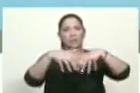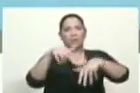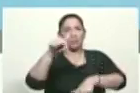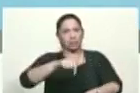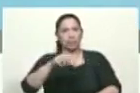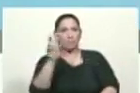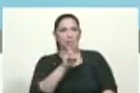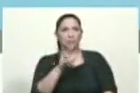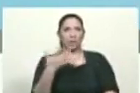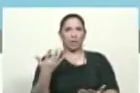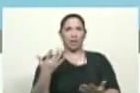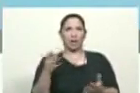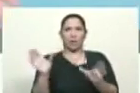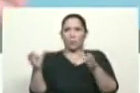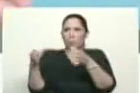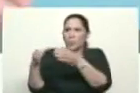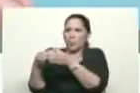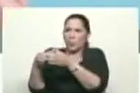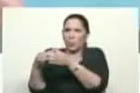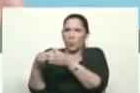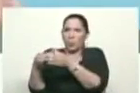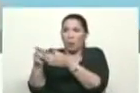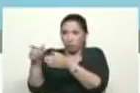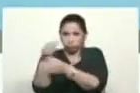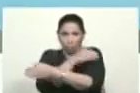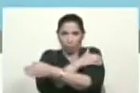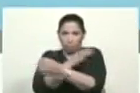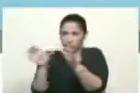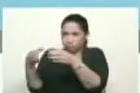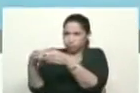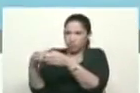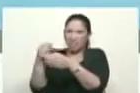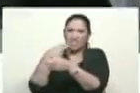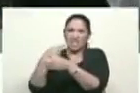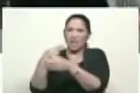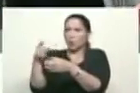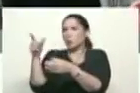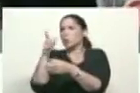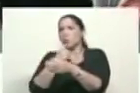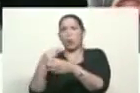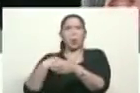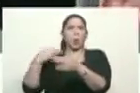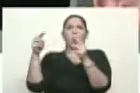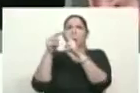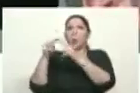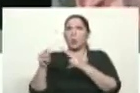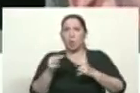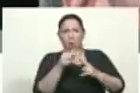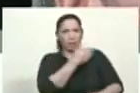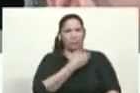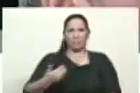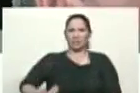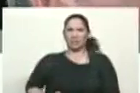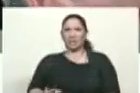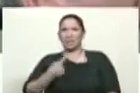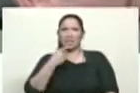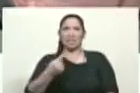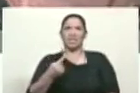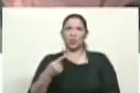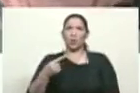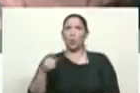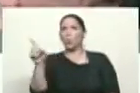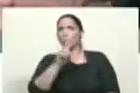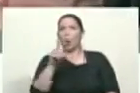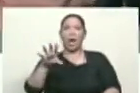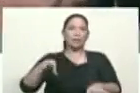Atrincherados allí, comenzaron a desconocer, a alzarse y a subvertir los demás poderes de la República, incluso